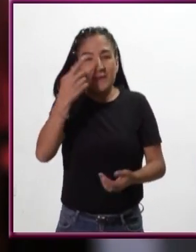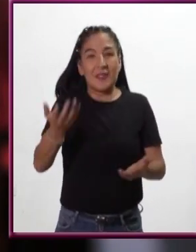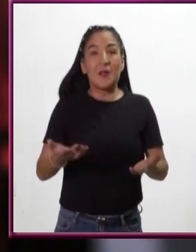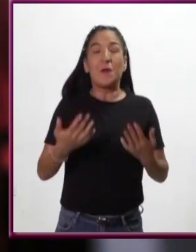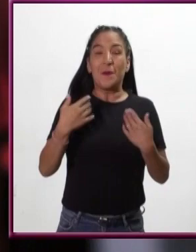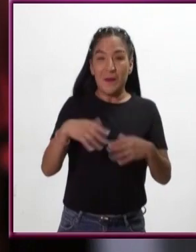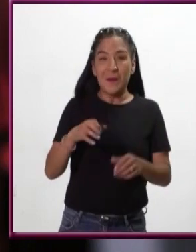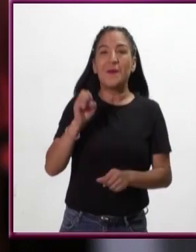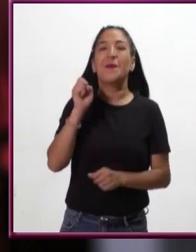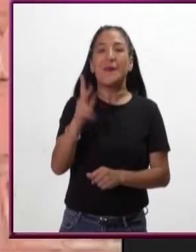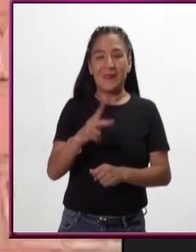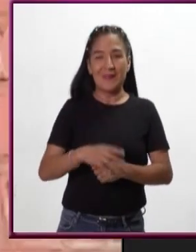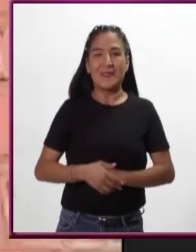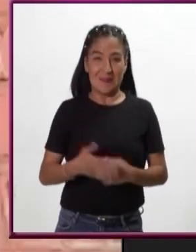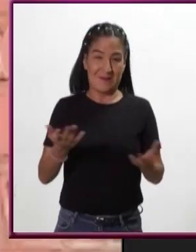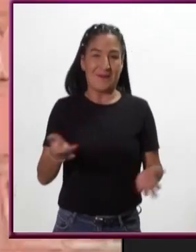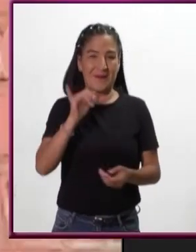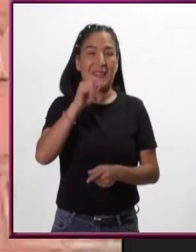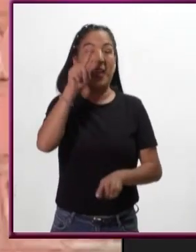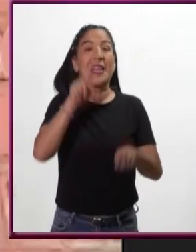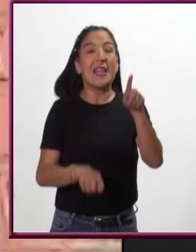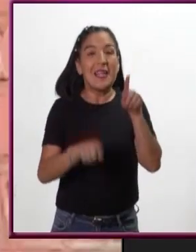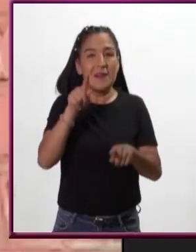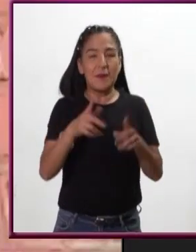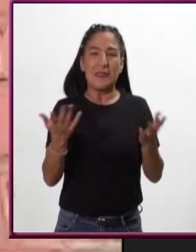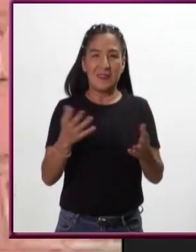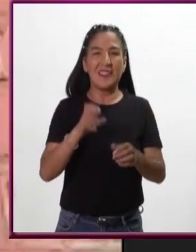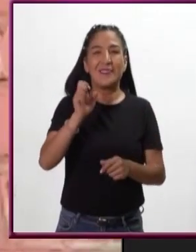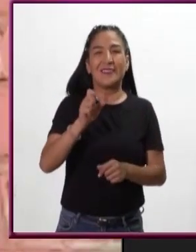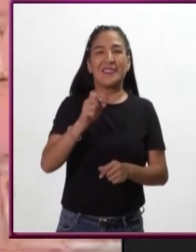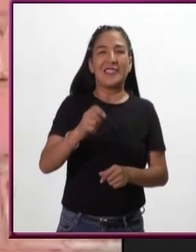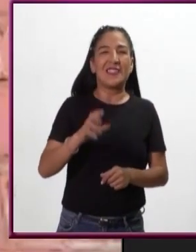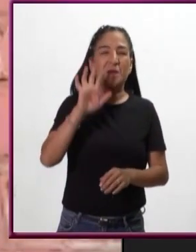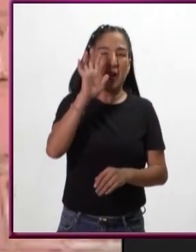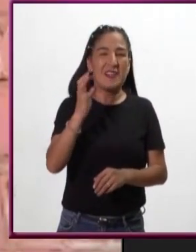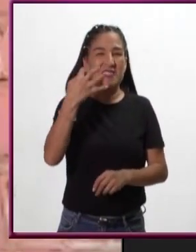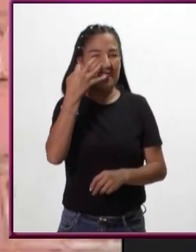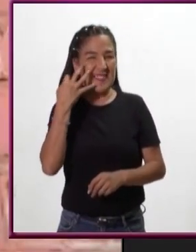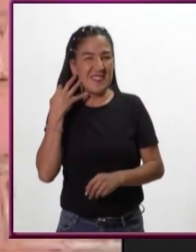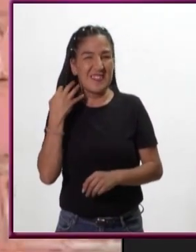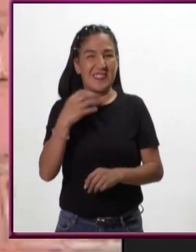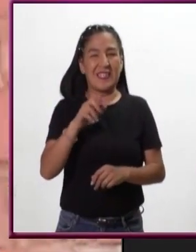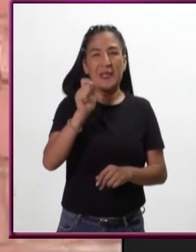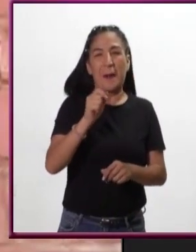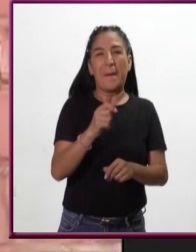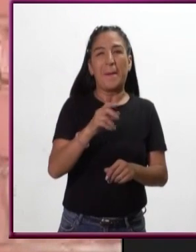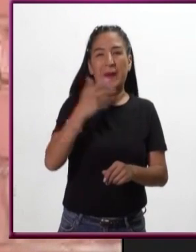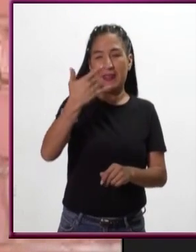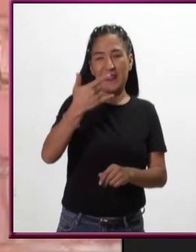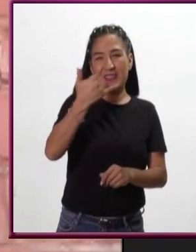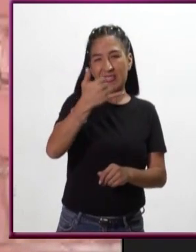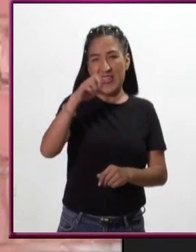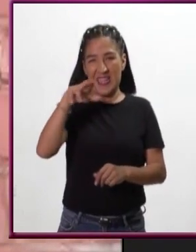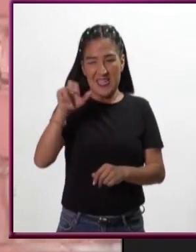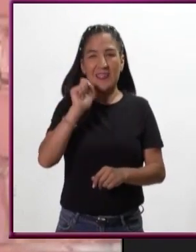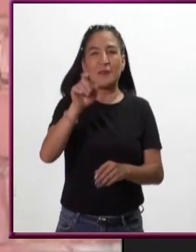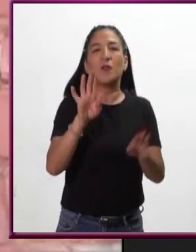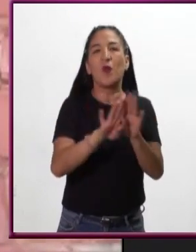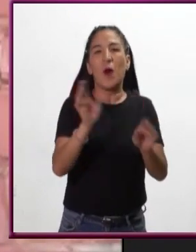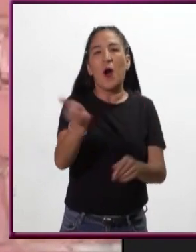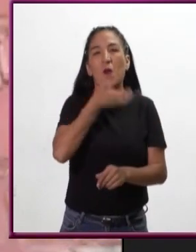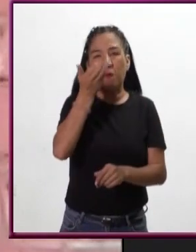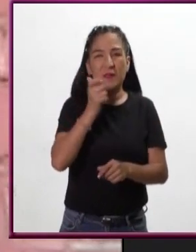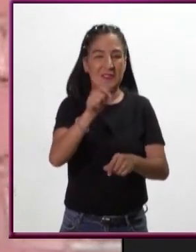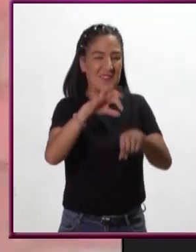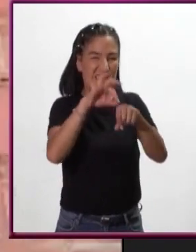Ok. Ajá, sí, o sea, depende, por ejemplo, las hienas, que o sea, que están como muy acostumbradas incluso a comer carne,